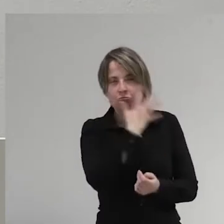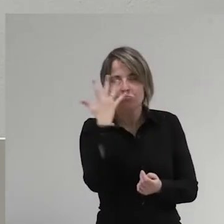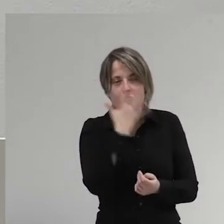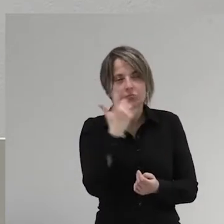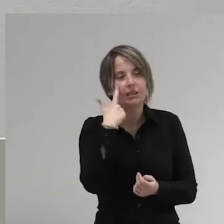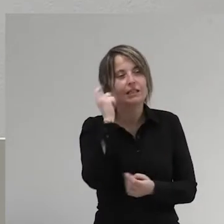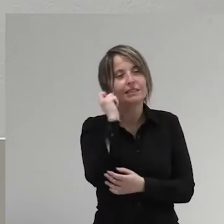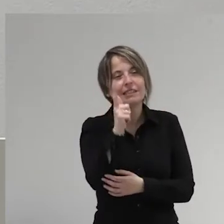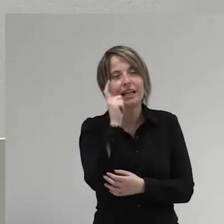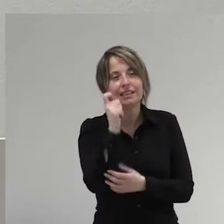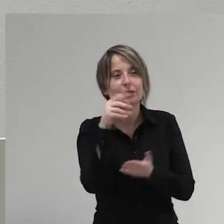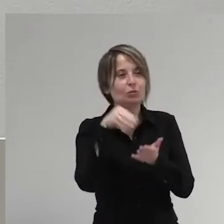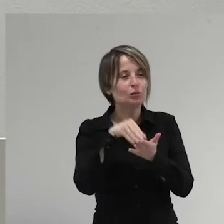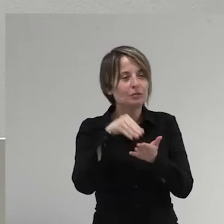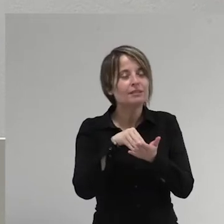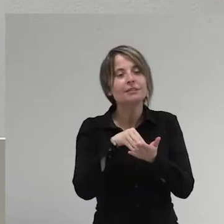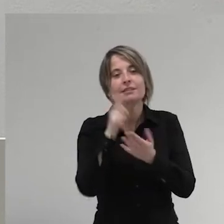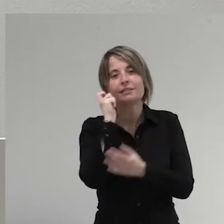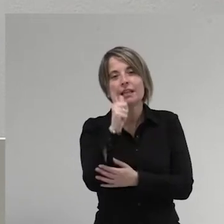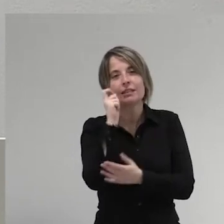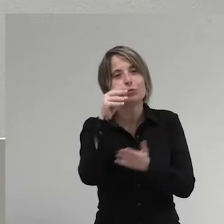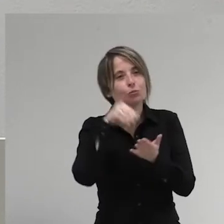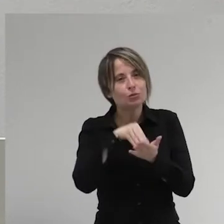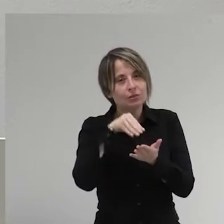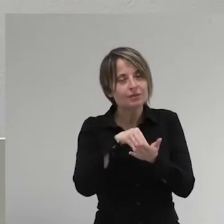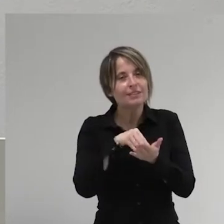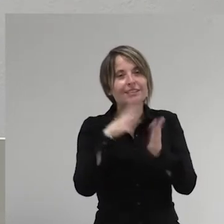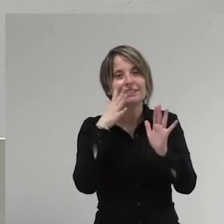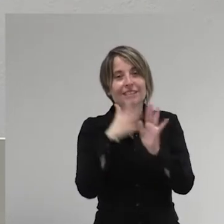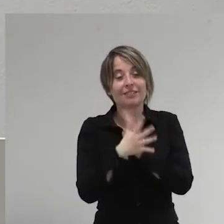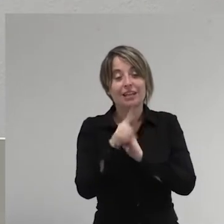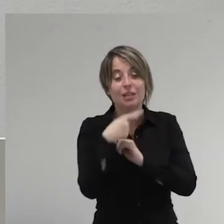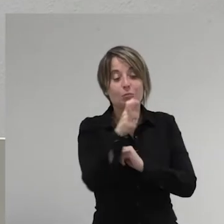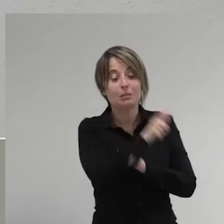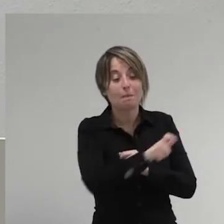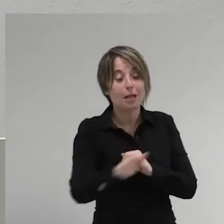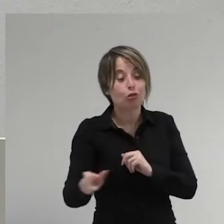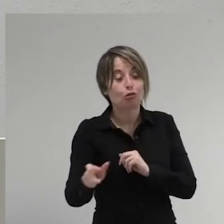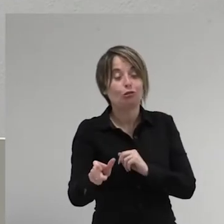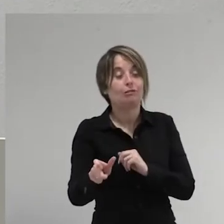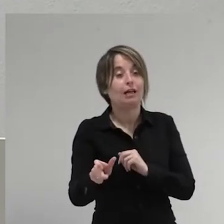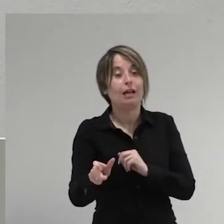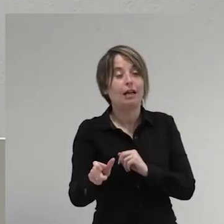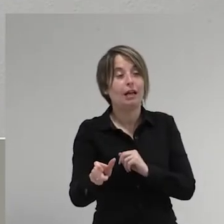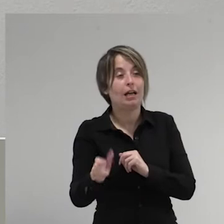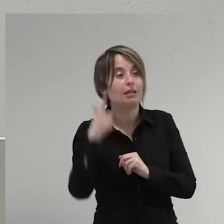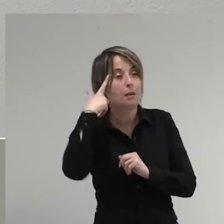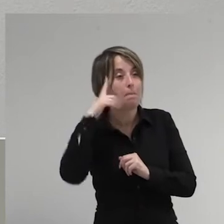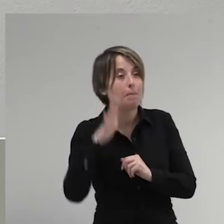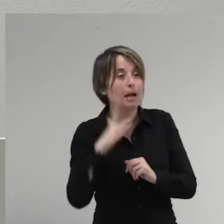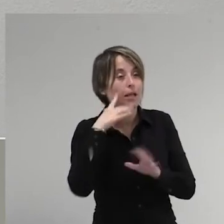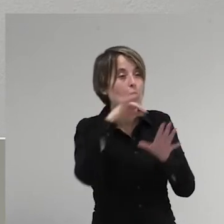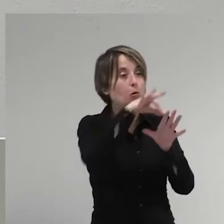lo que muchas veces sucede es que tenemos muchas personitas circulando por lo que son las